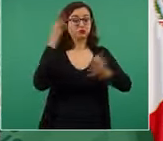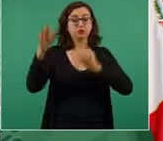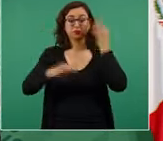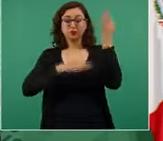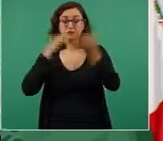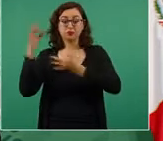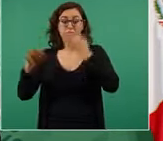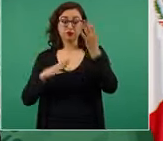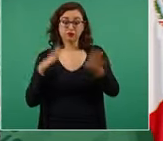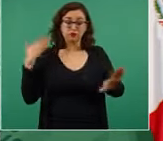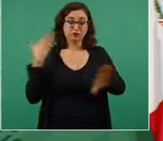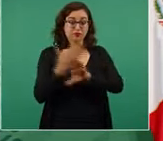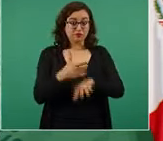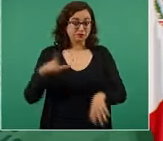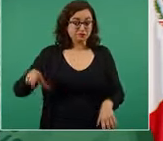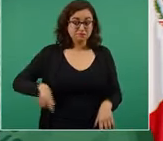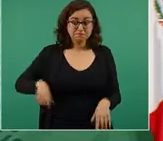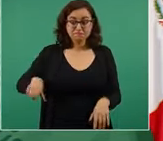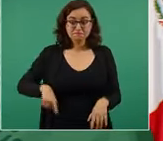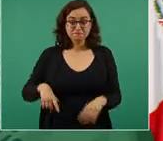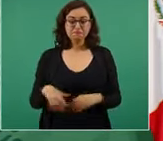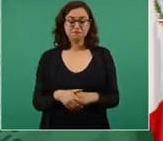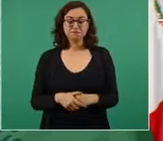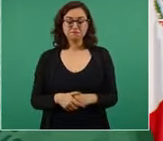en contra de nosotros,